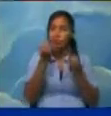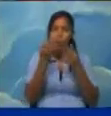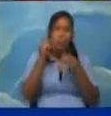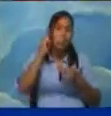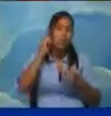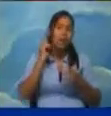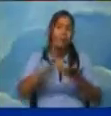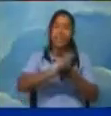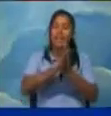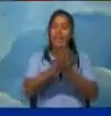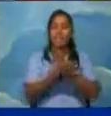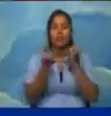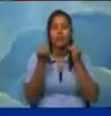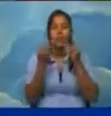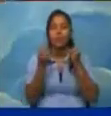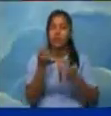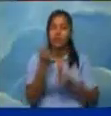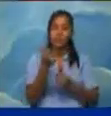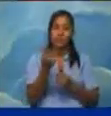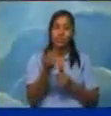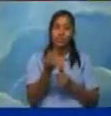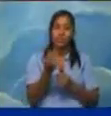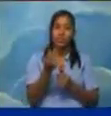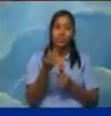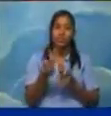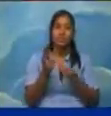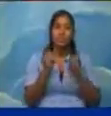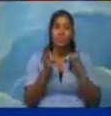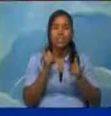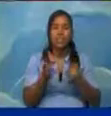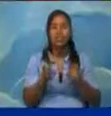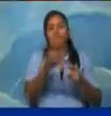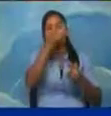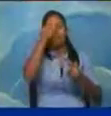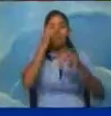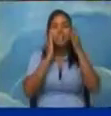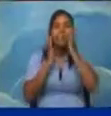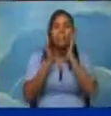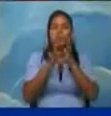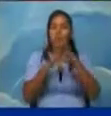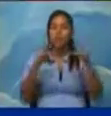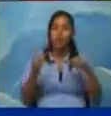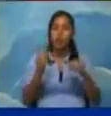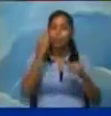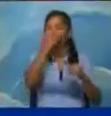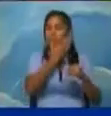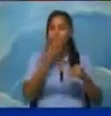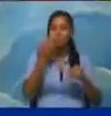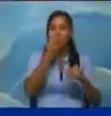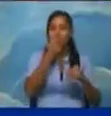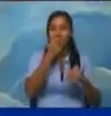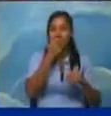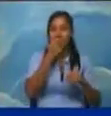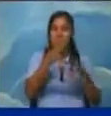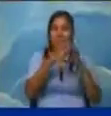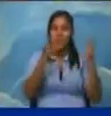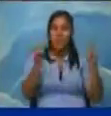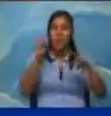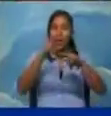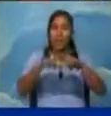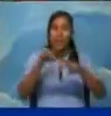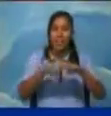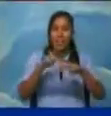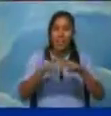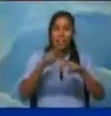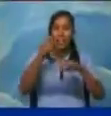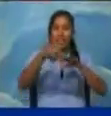Gastan mucho en los frasquitos. Y eso, y se echan por aquí, se ponen los ojos verdes, se ponen los ojos negros, se